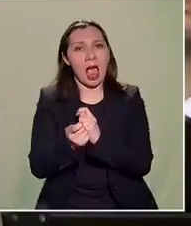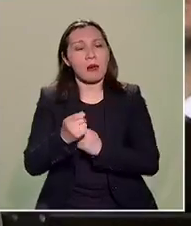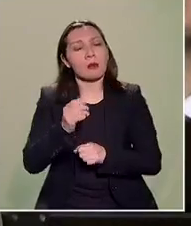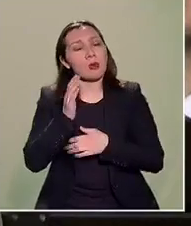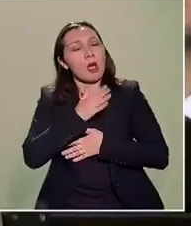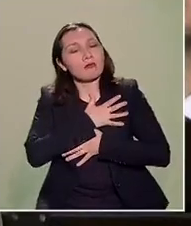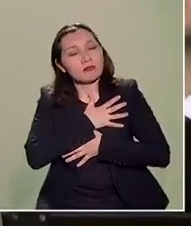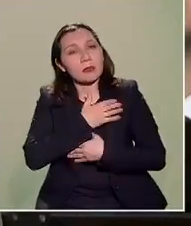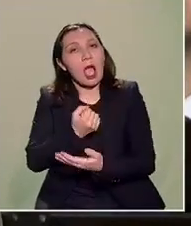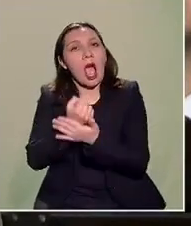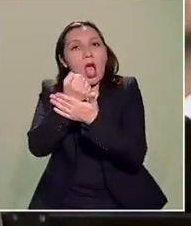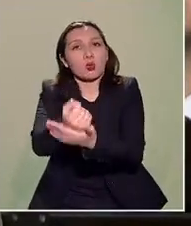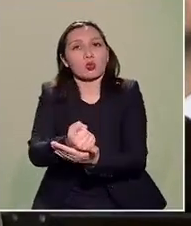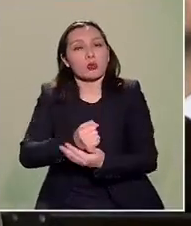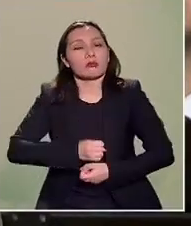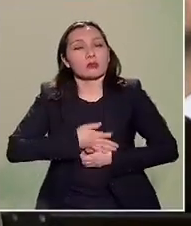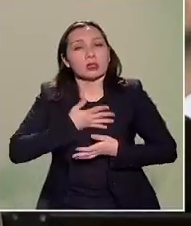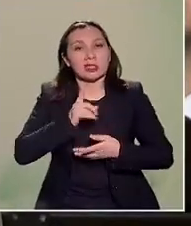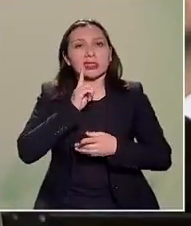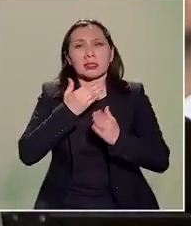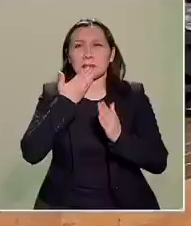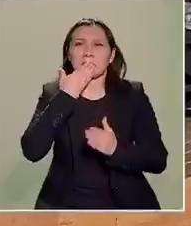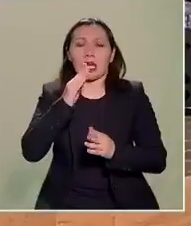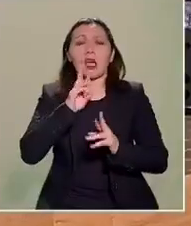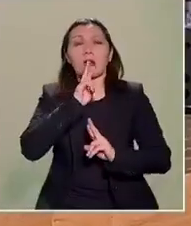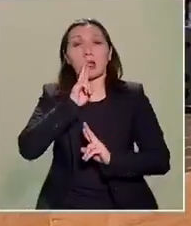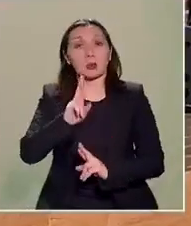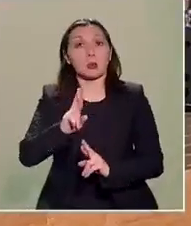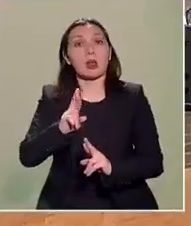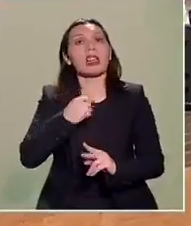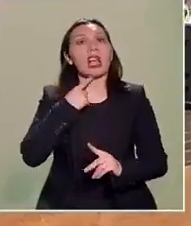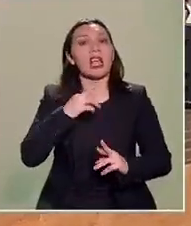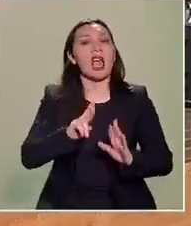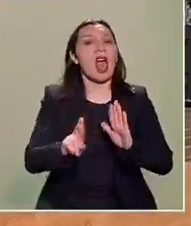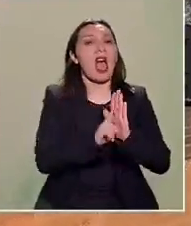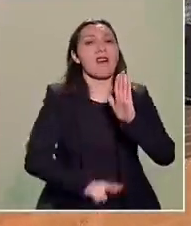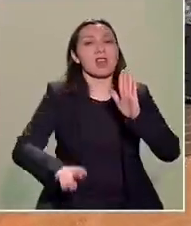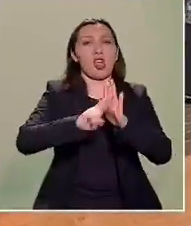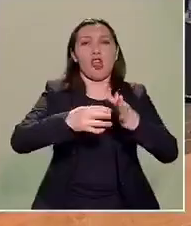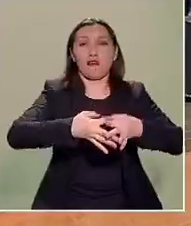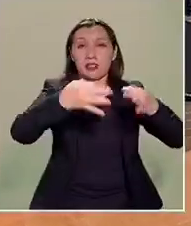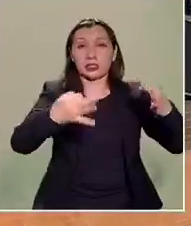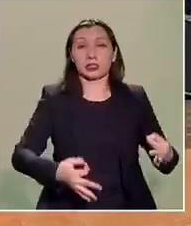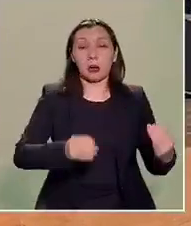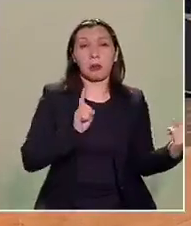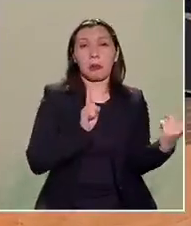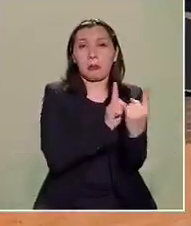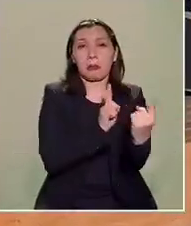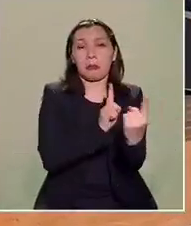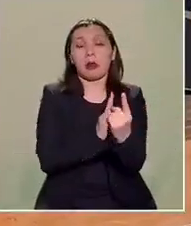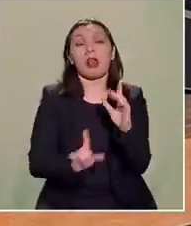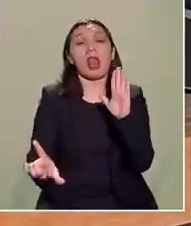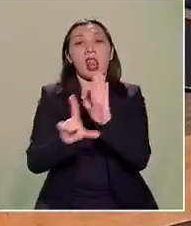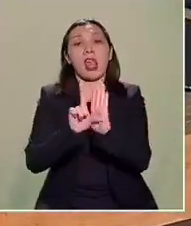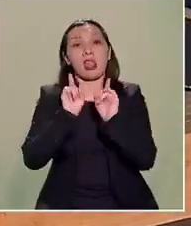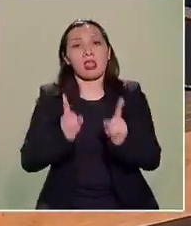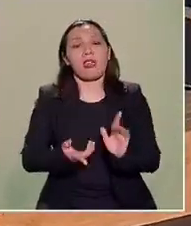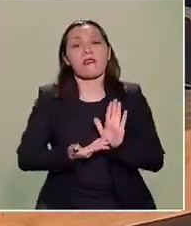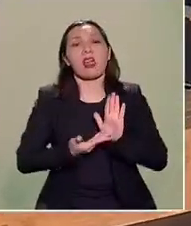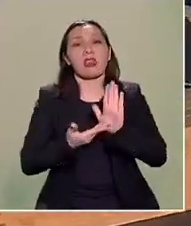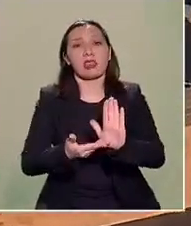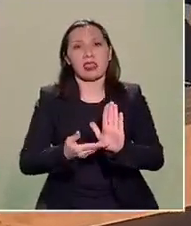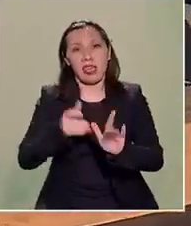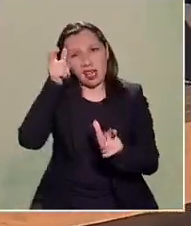emocional que tiene mayores resultados que la rehabilitación oficial que por ley debe ofrecer que